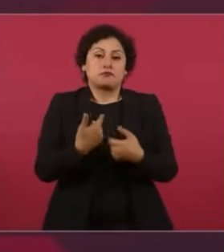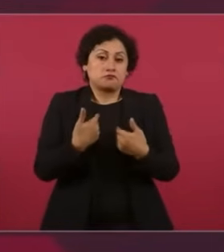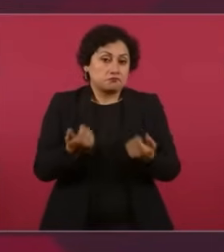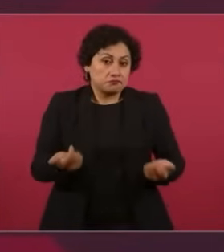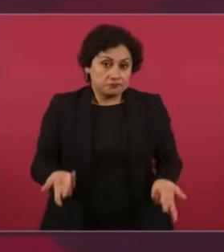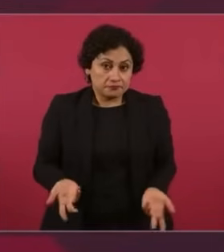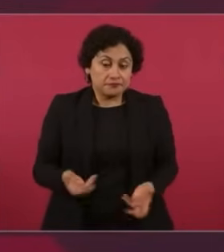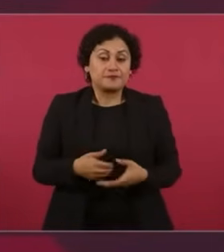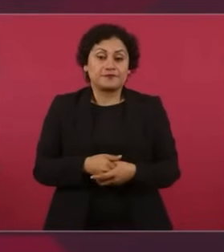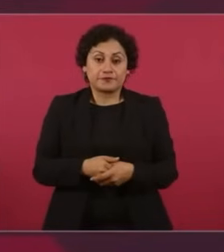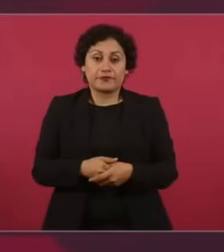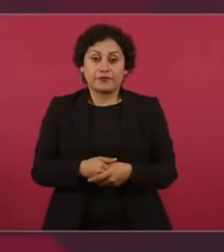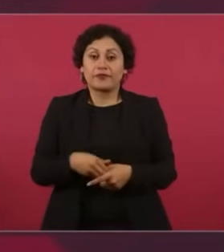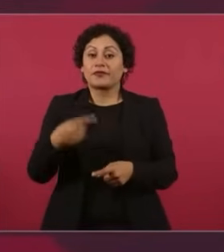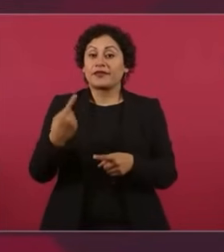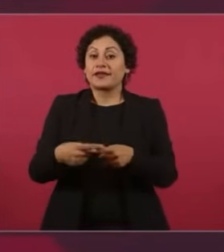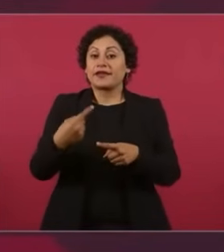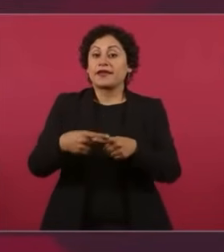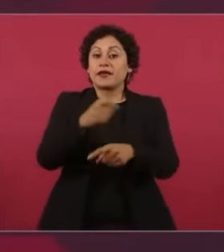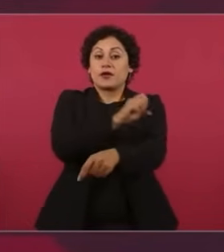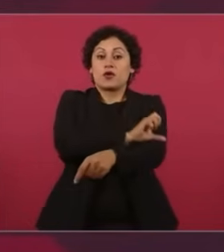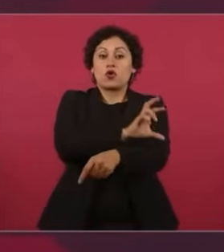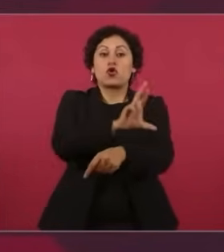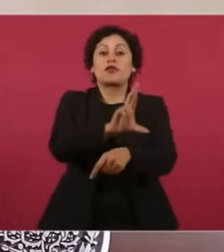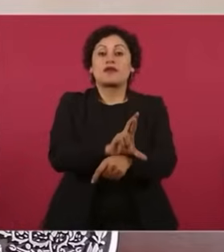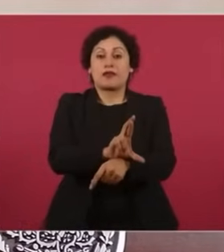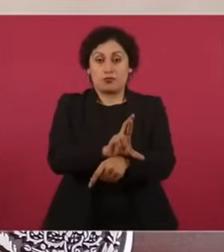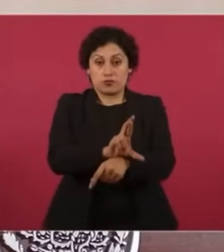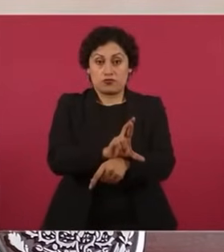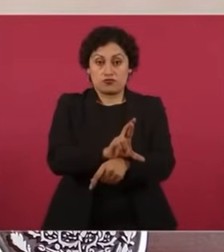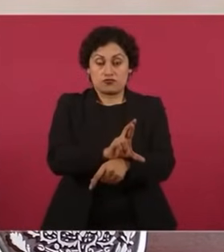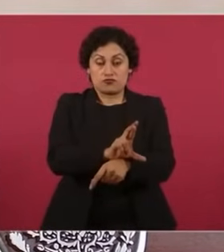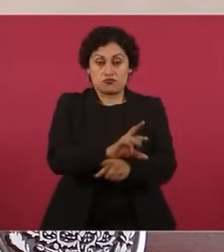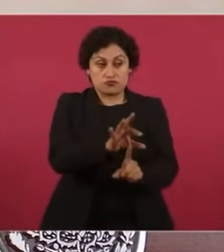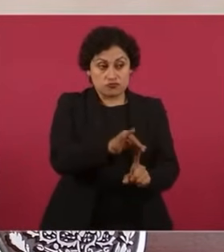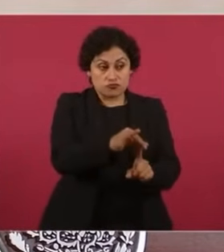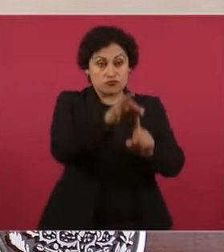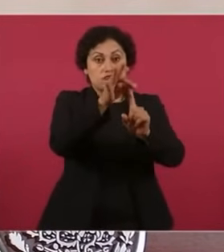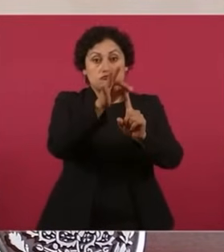coordinador. Y ya después